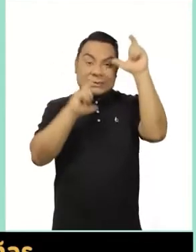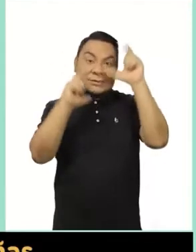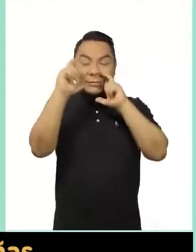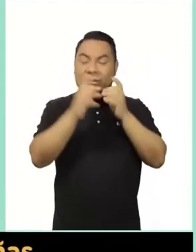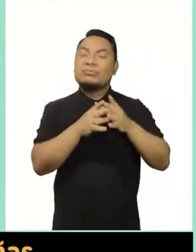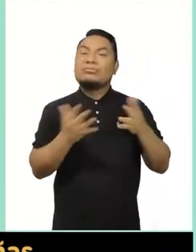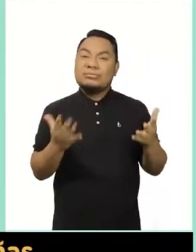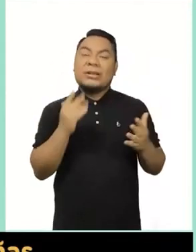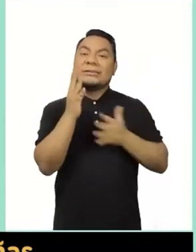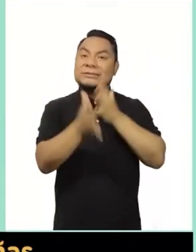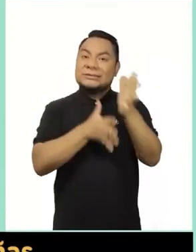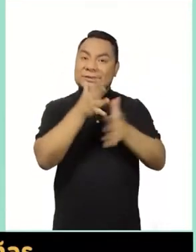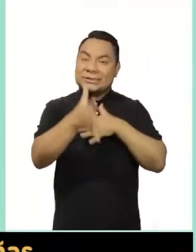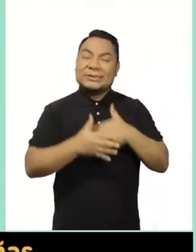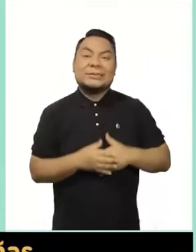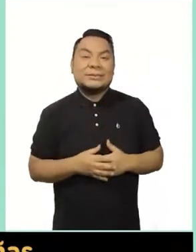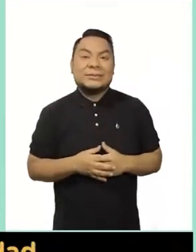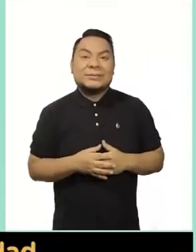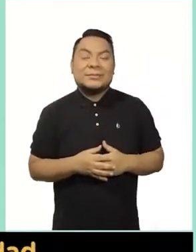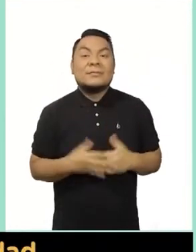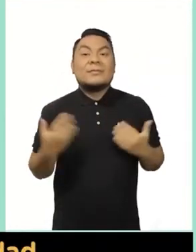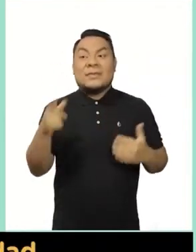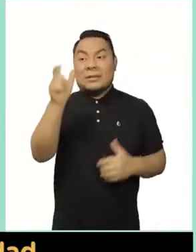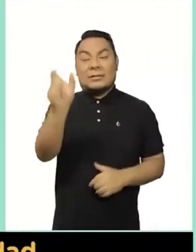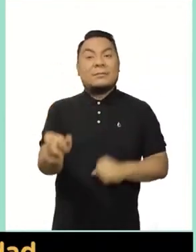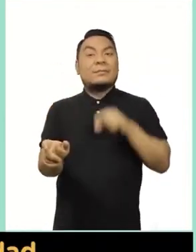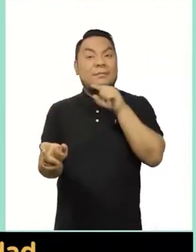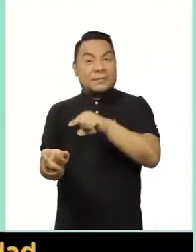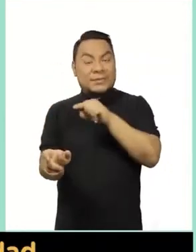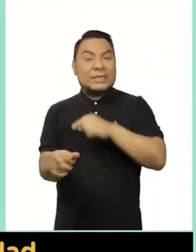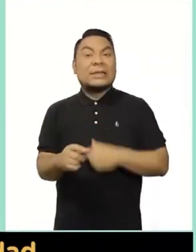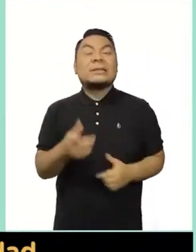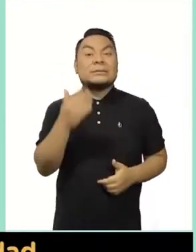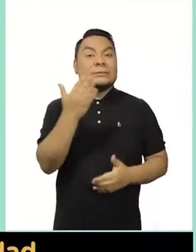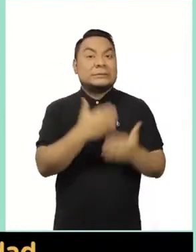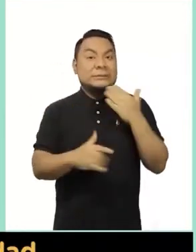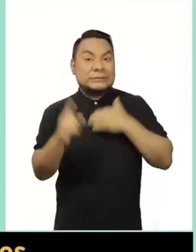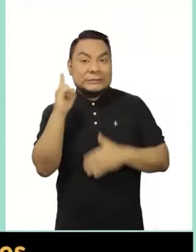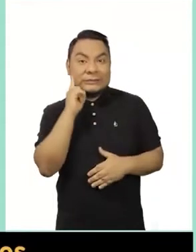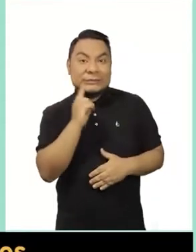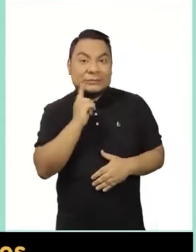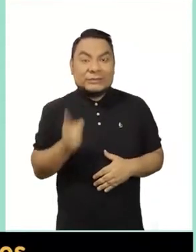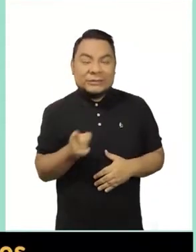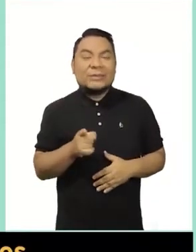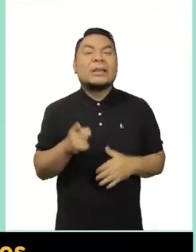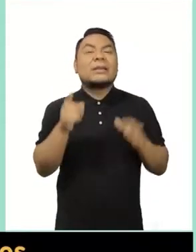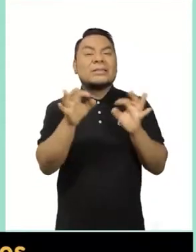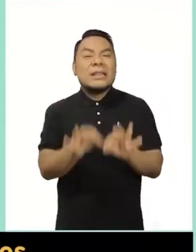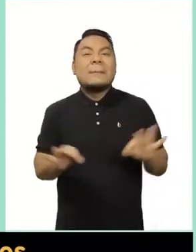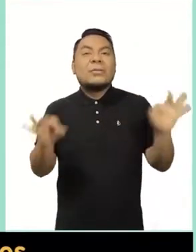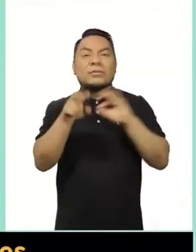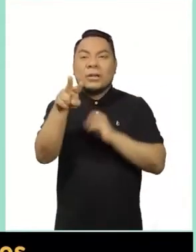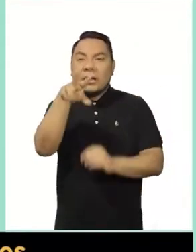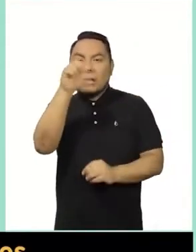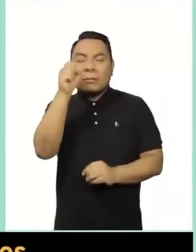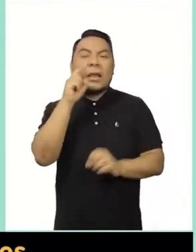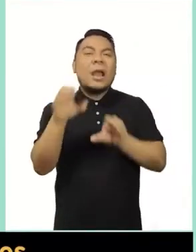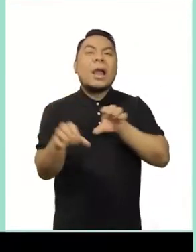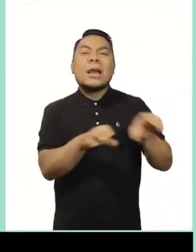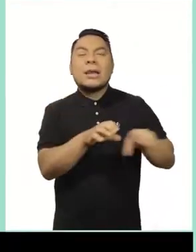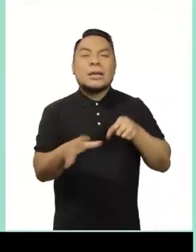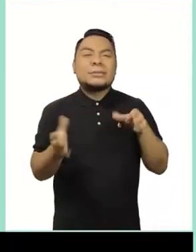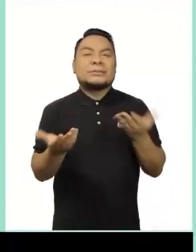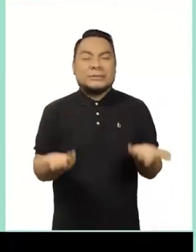expresiva con gestos y señas. Para la persona con esta discapacidad, es importante observar